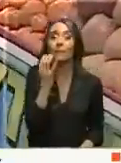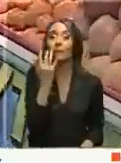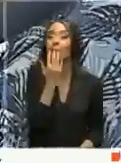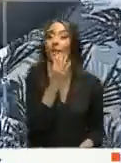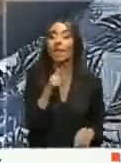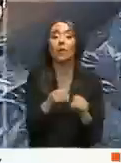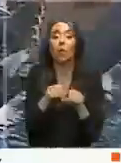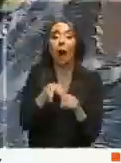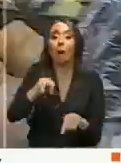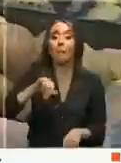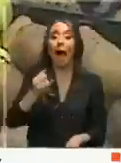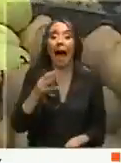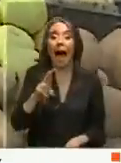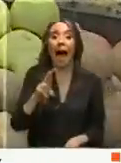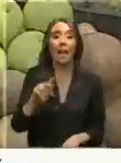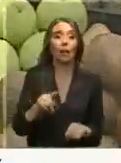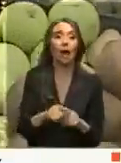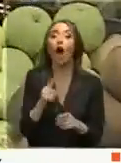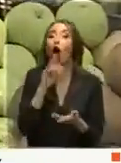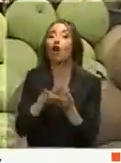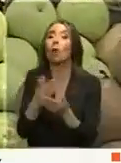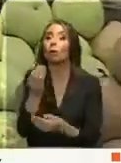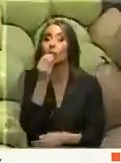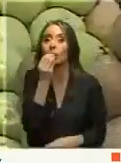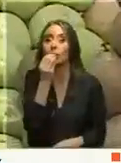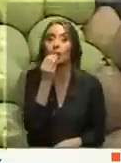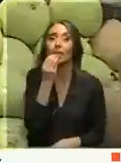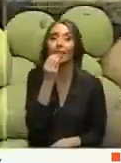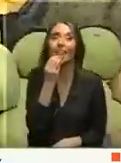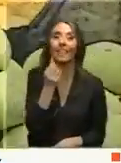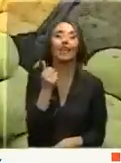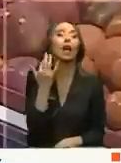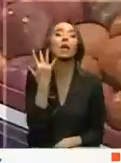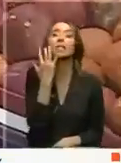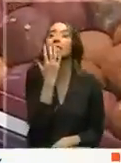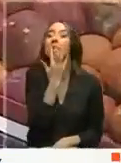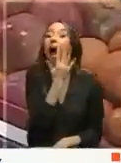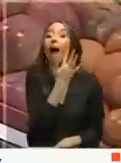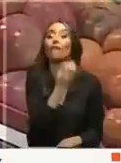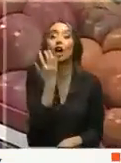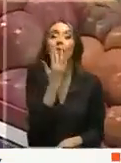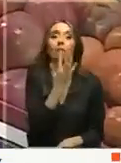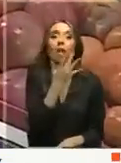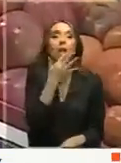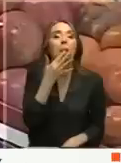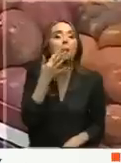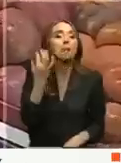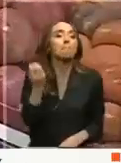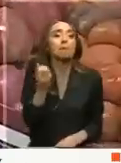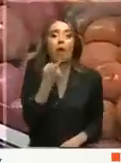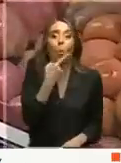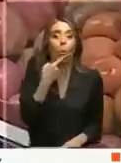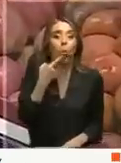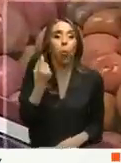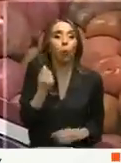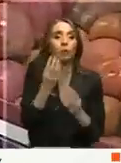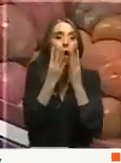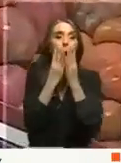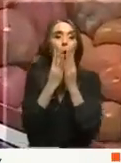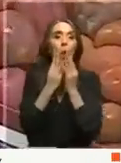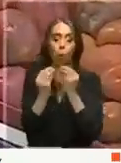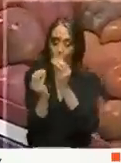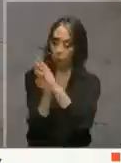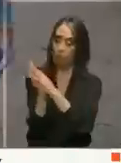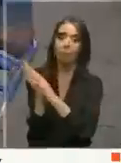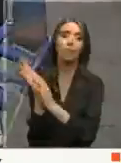Un manjar. ¿Cómo está? Sabroso, sabroso. Está exquisita, dulcecita y jugosa. Mire cómo tengo la